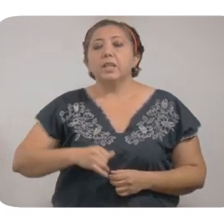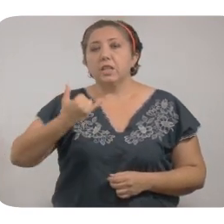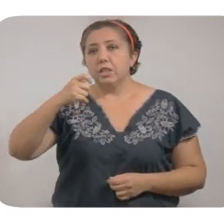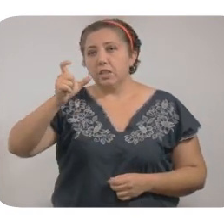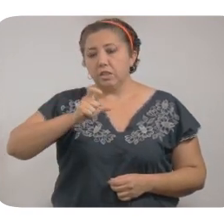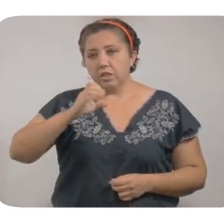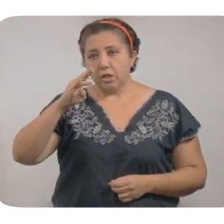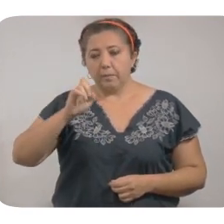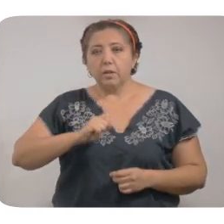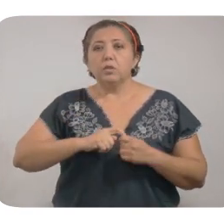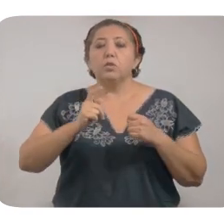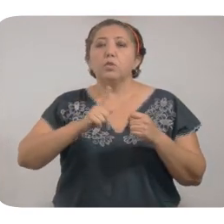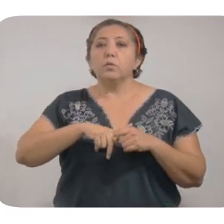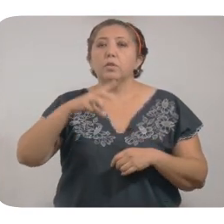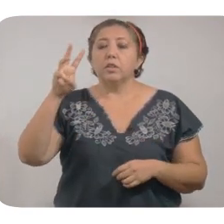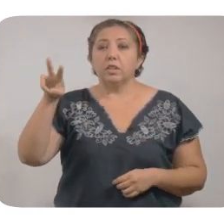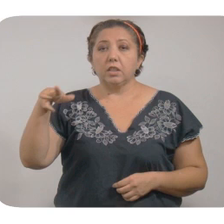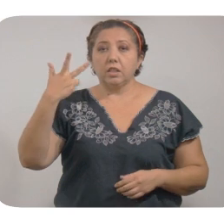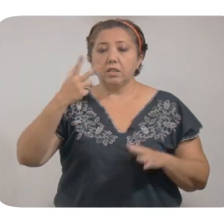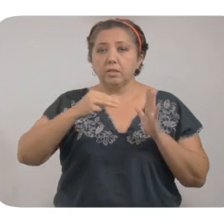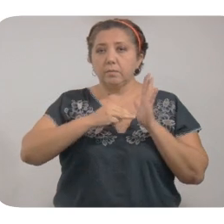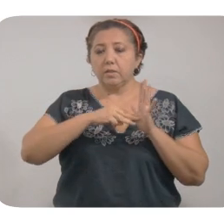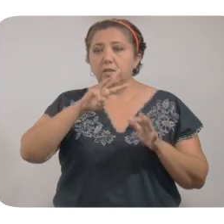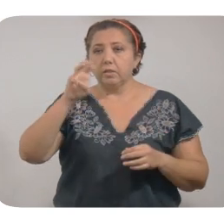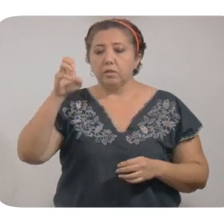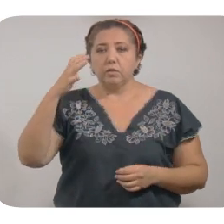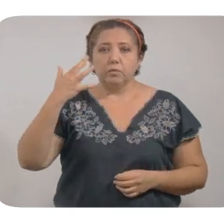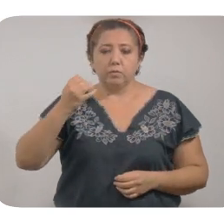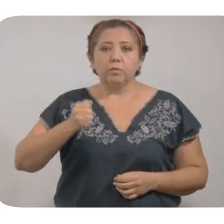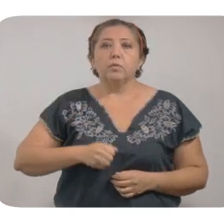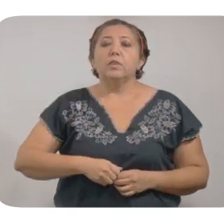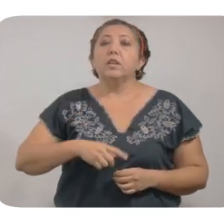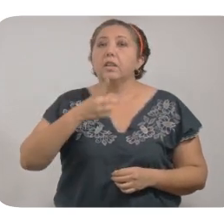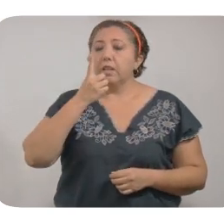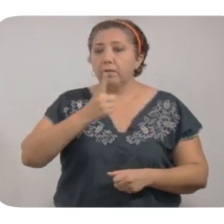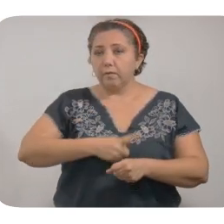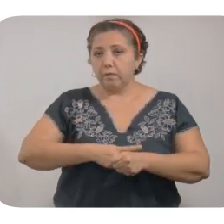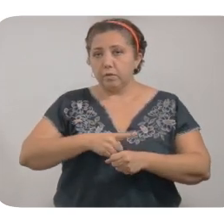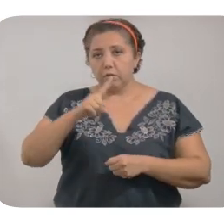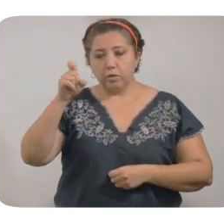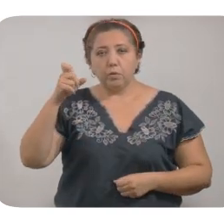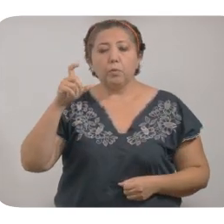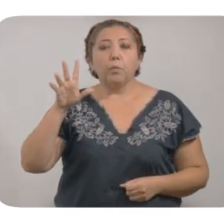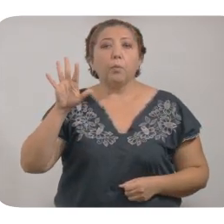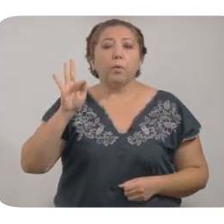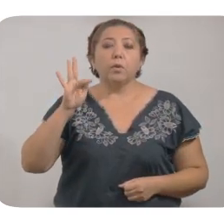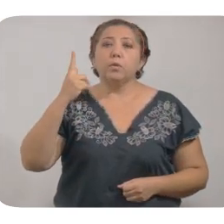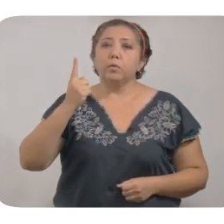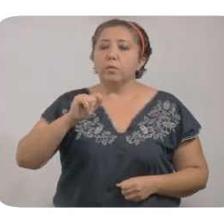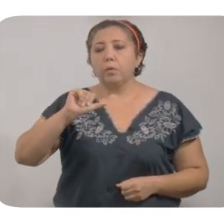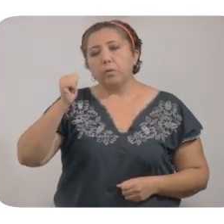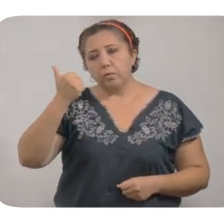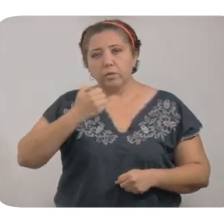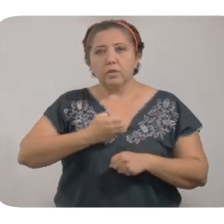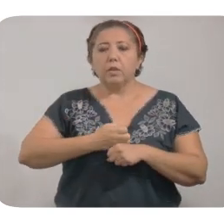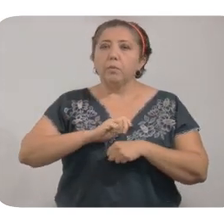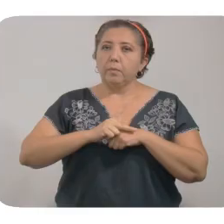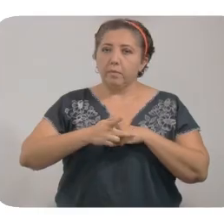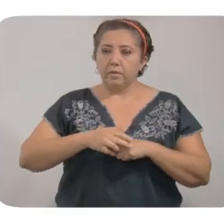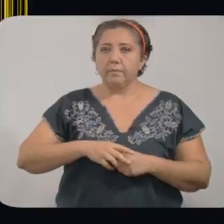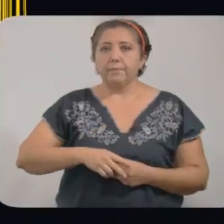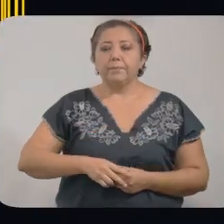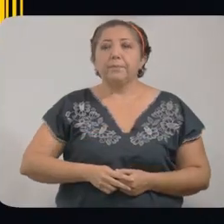total ya son 13 mil 352 casos positivos 141 de los cuales son de otro país u otro